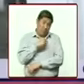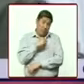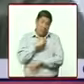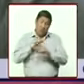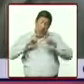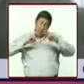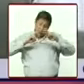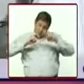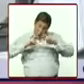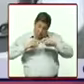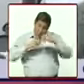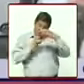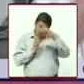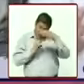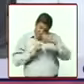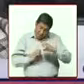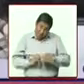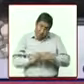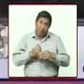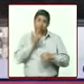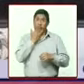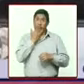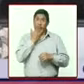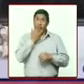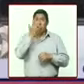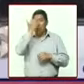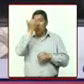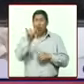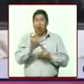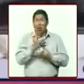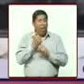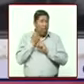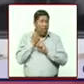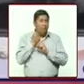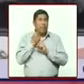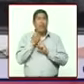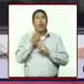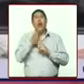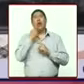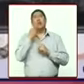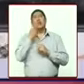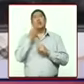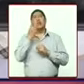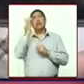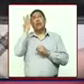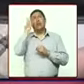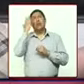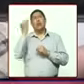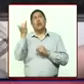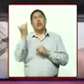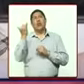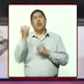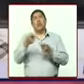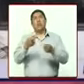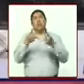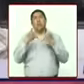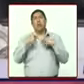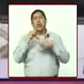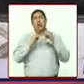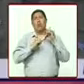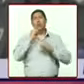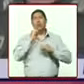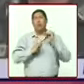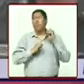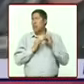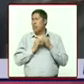para que pueda ser él atendido. ¿Qué se lo había retenido? Bueno, el señor ha referido simplemente que venía de Oruro, ¿no? Y